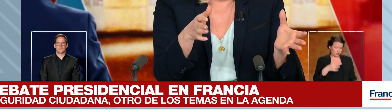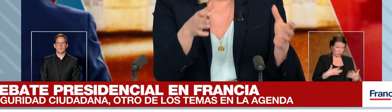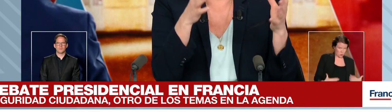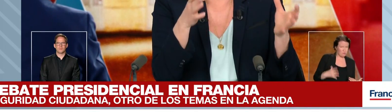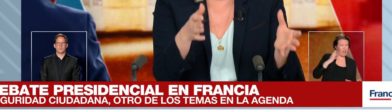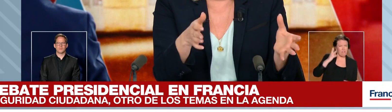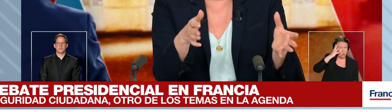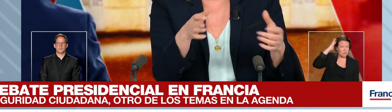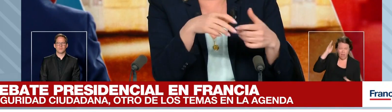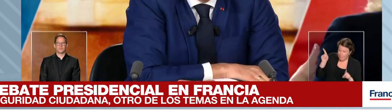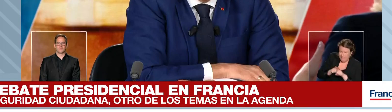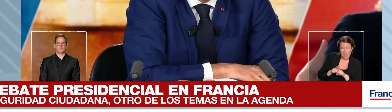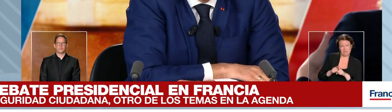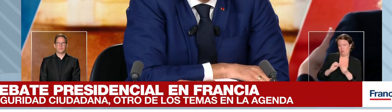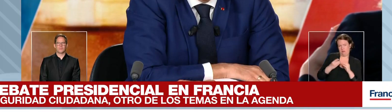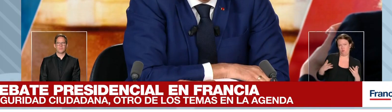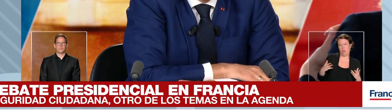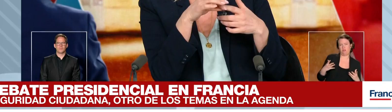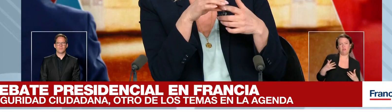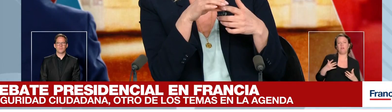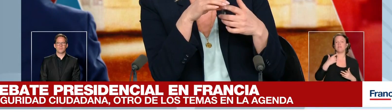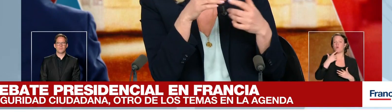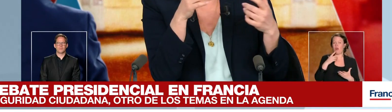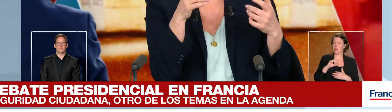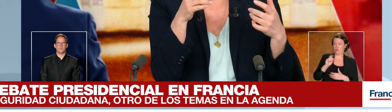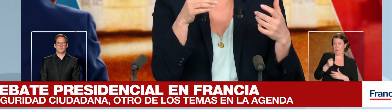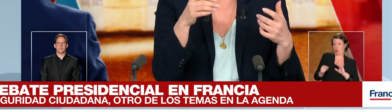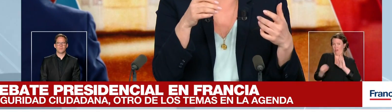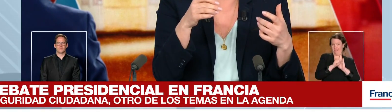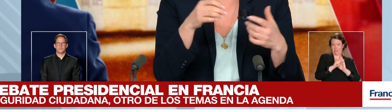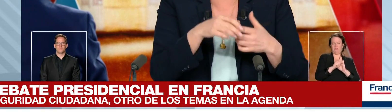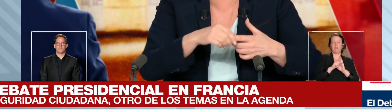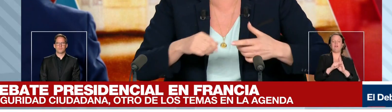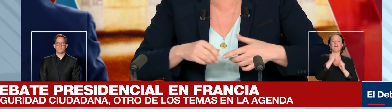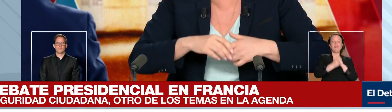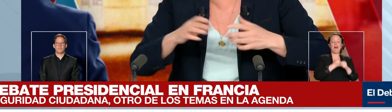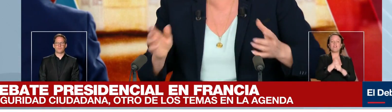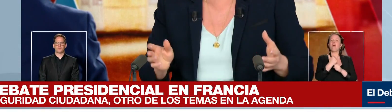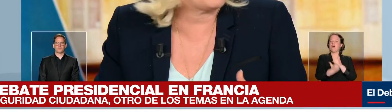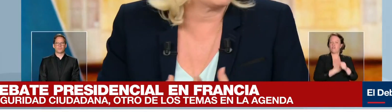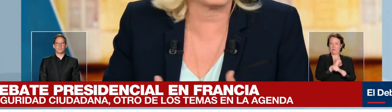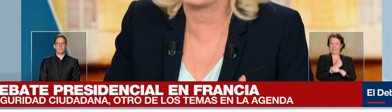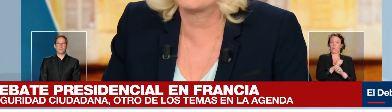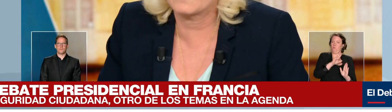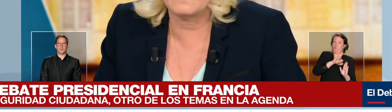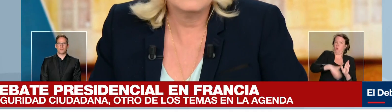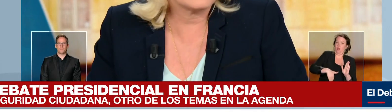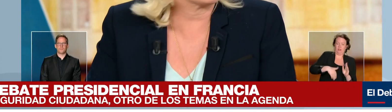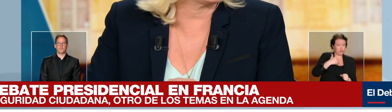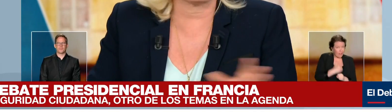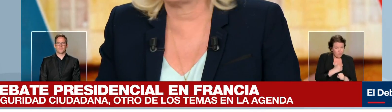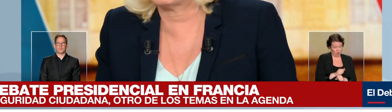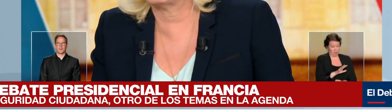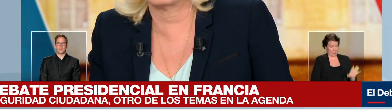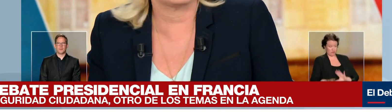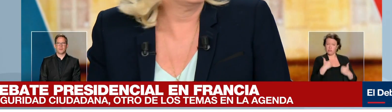Taubira antes. Antes de un año de prisión firme, ustedes saben que se hace ajuste de penas, pero yo